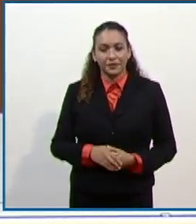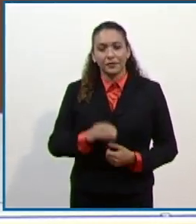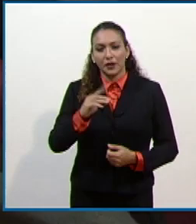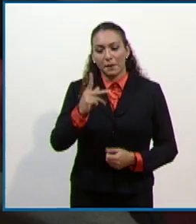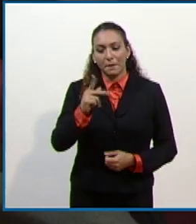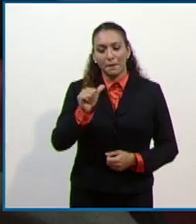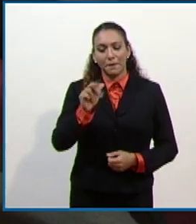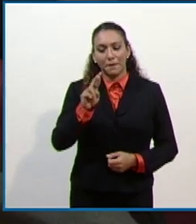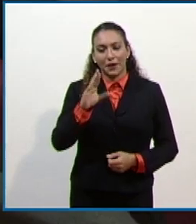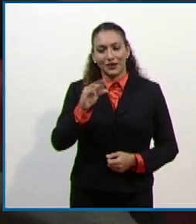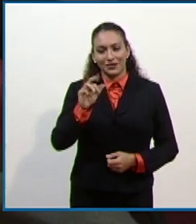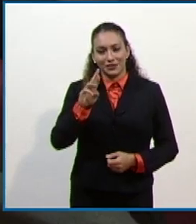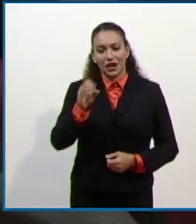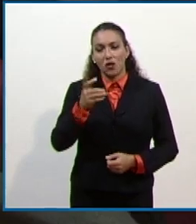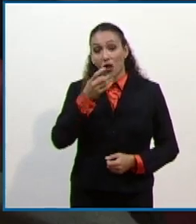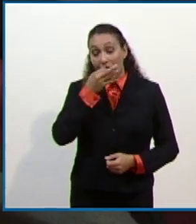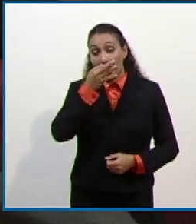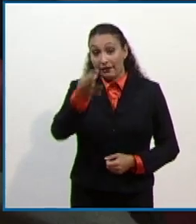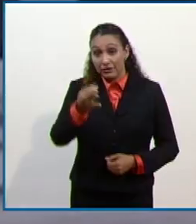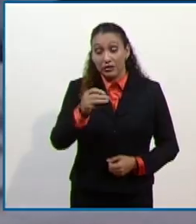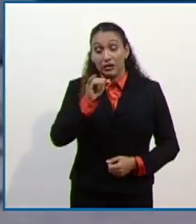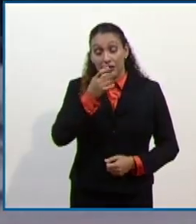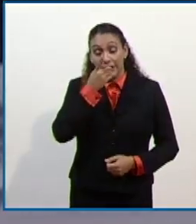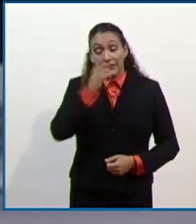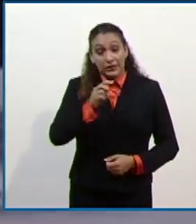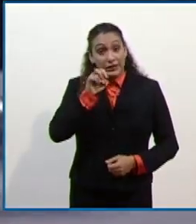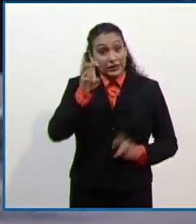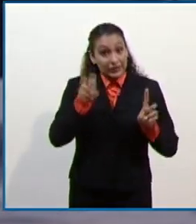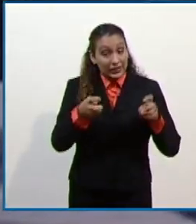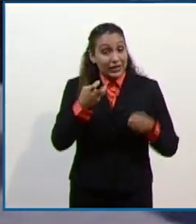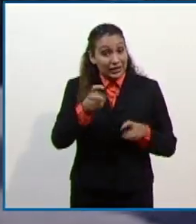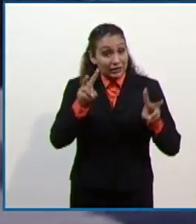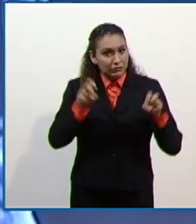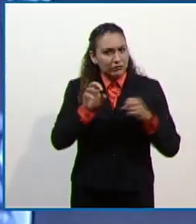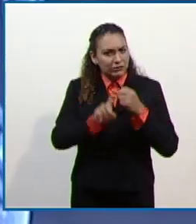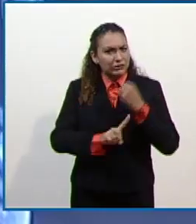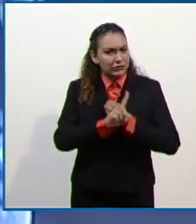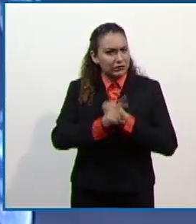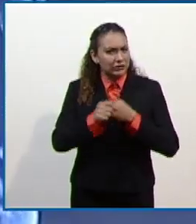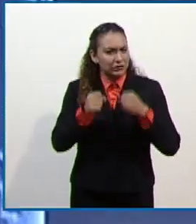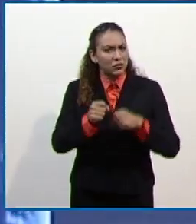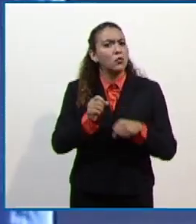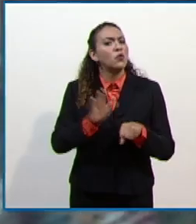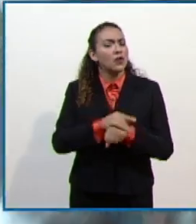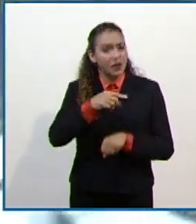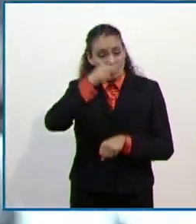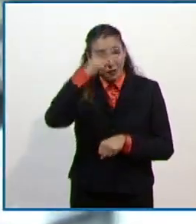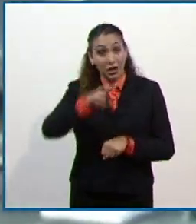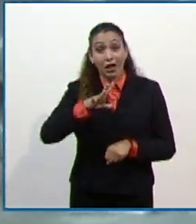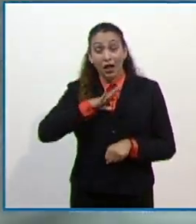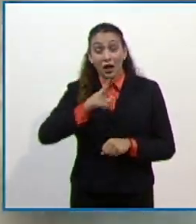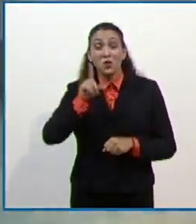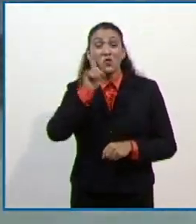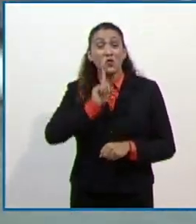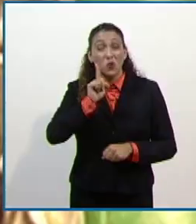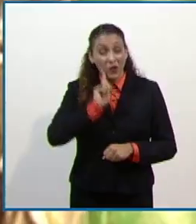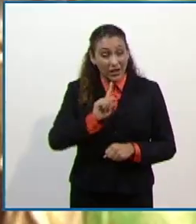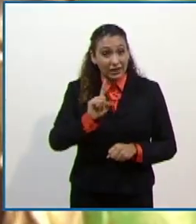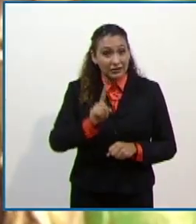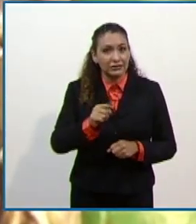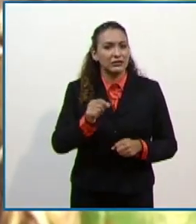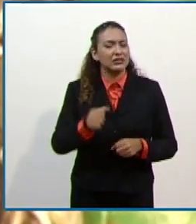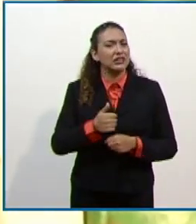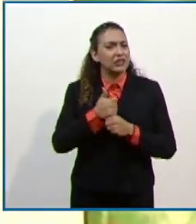Parcero, alertó sobre este tema en particular porque dijo que en México hay mujeres víctimas de trata que a su vez se ven